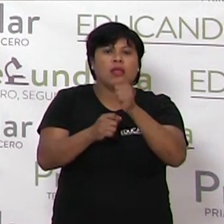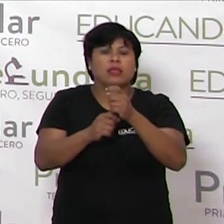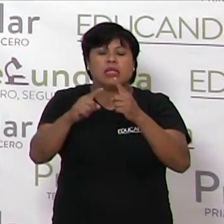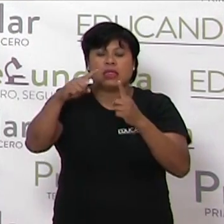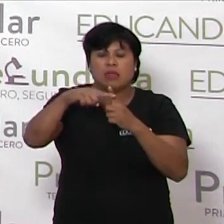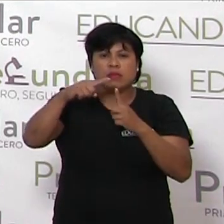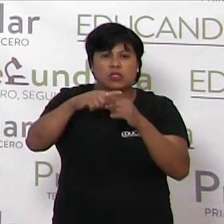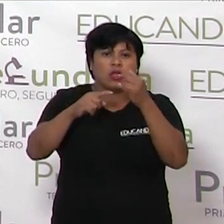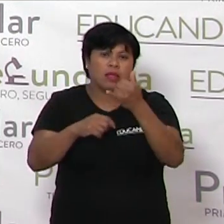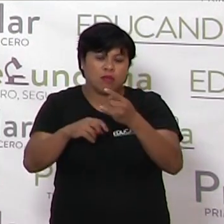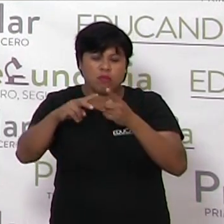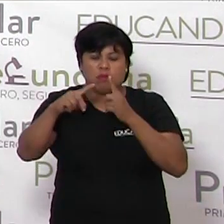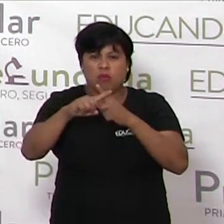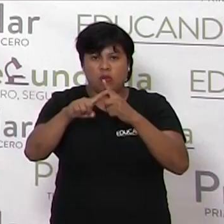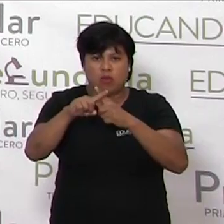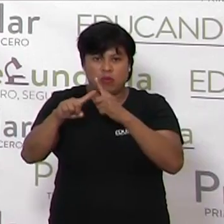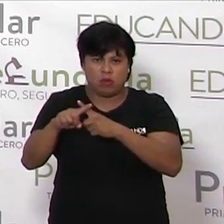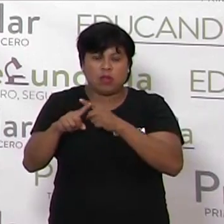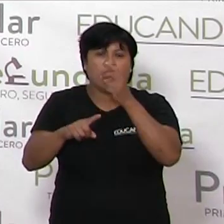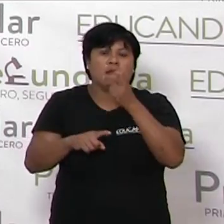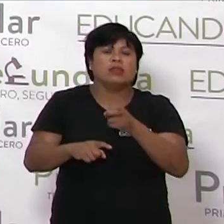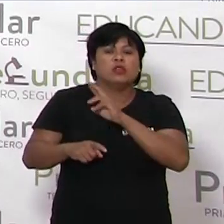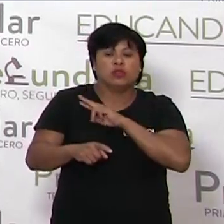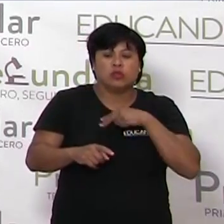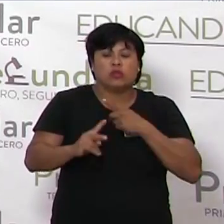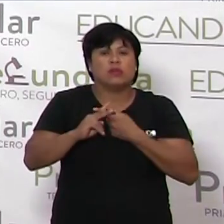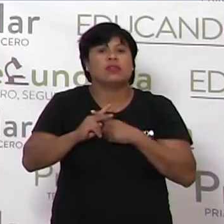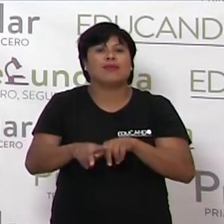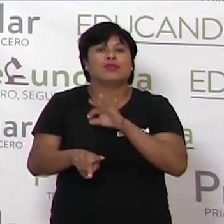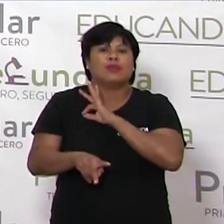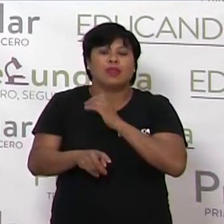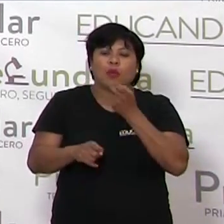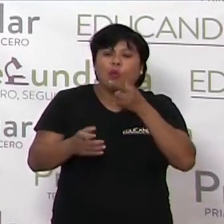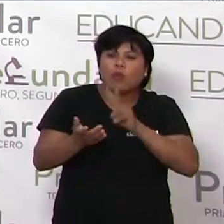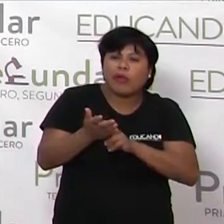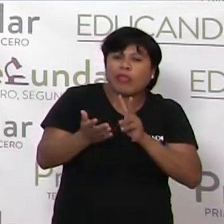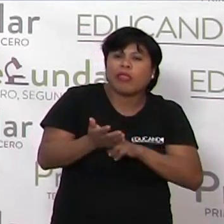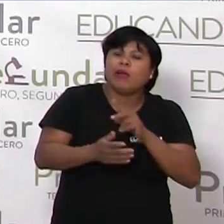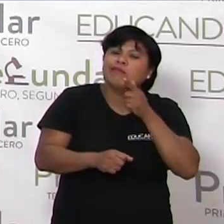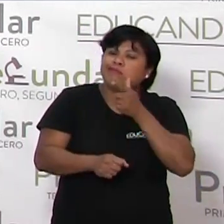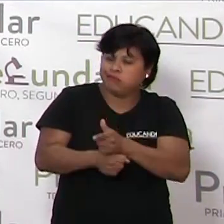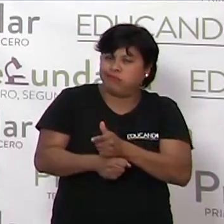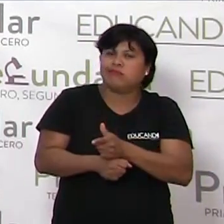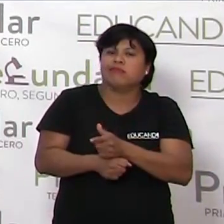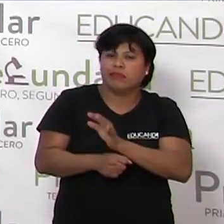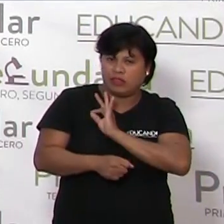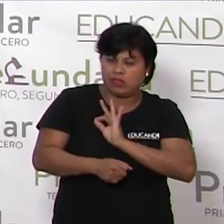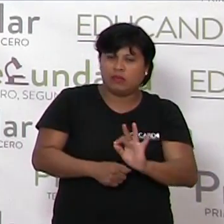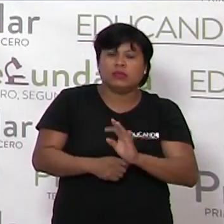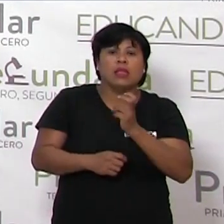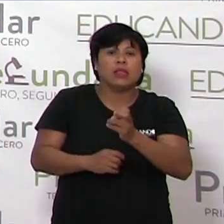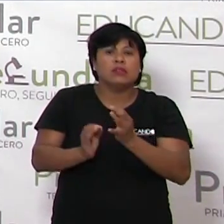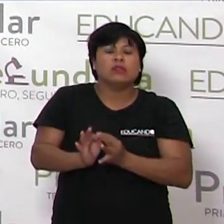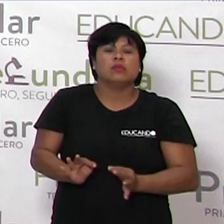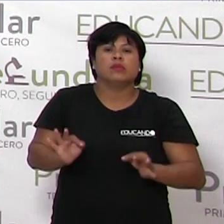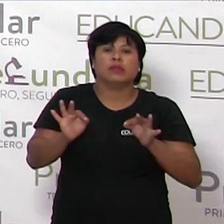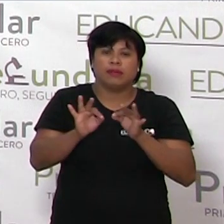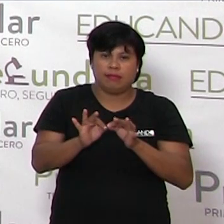es la división y la multiplicación. Y a partir de ello podemos establecer el costo de una unidad, que